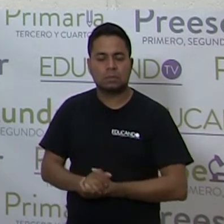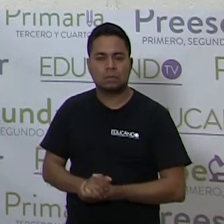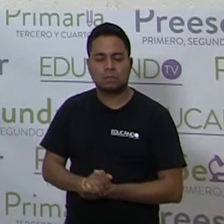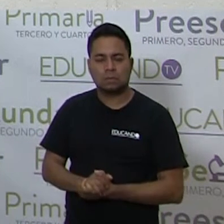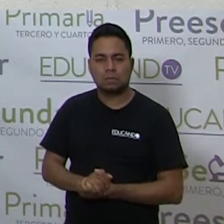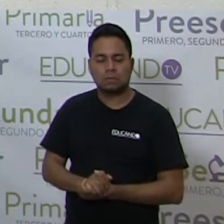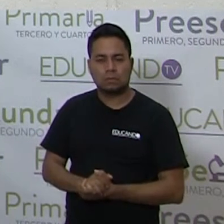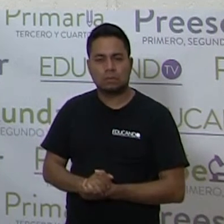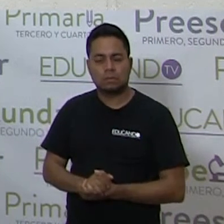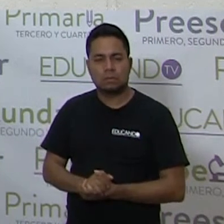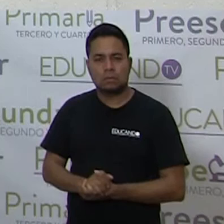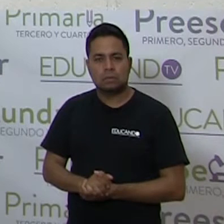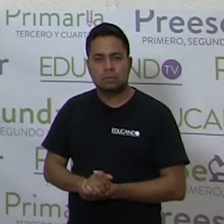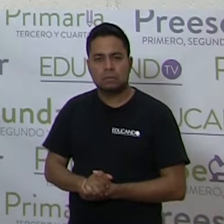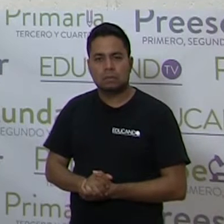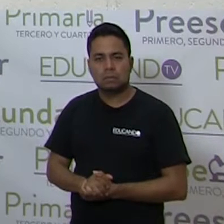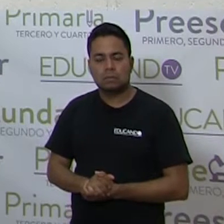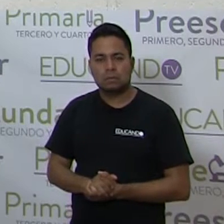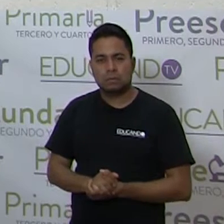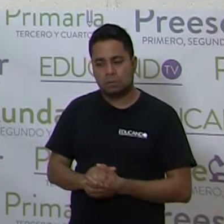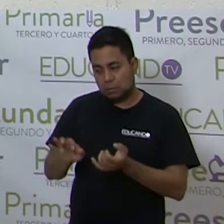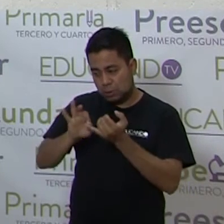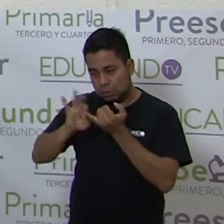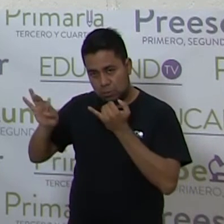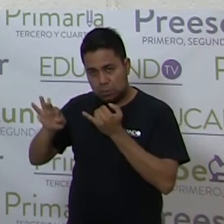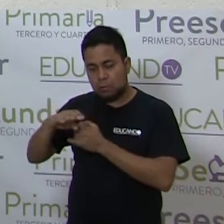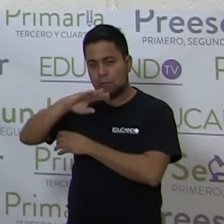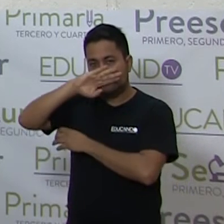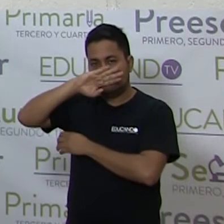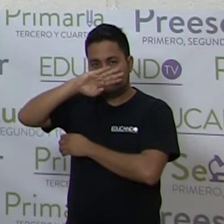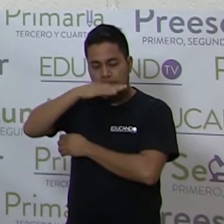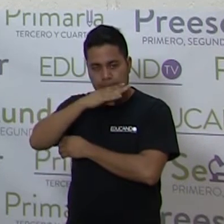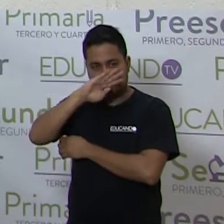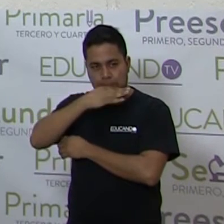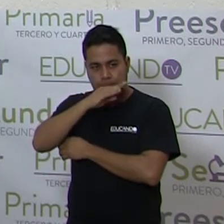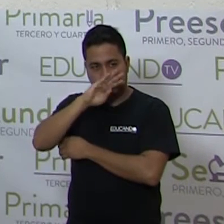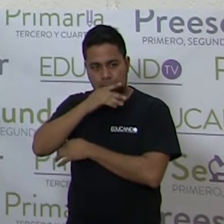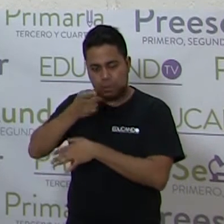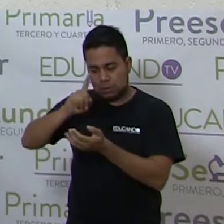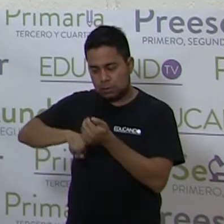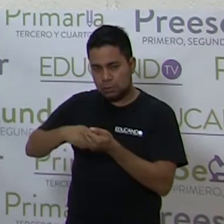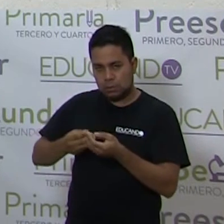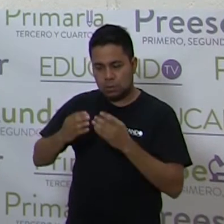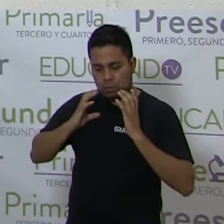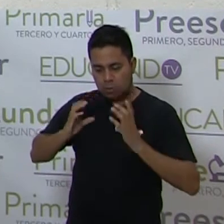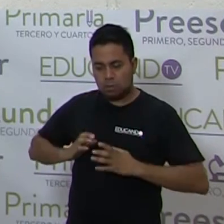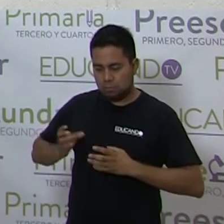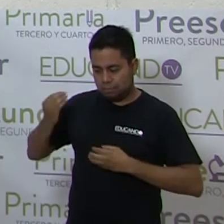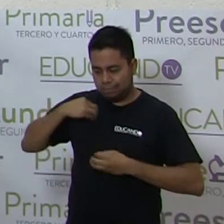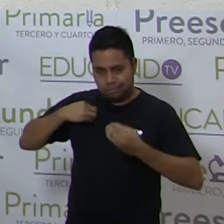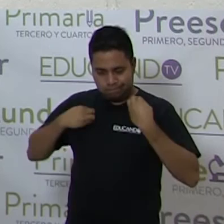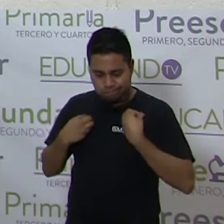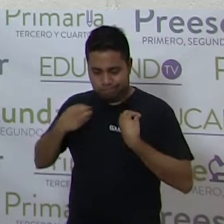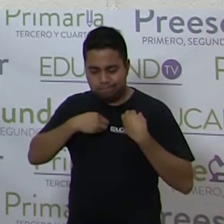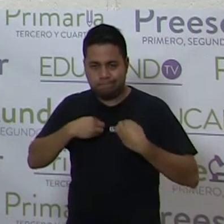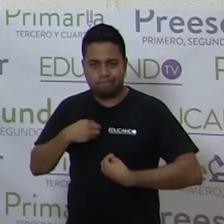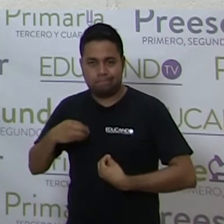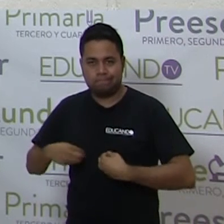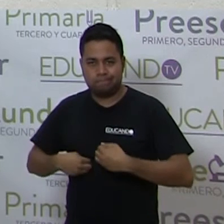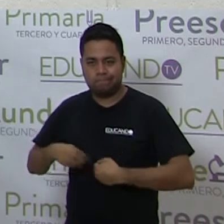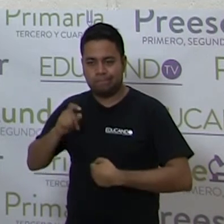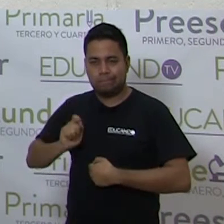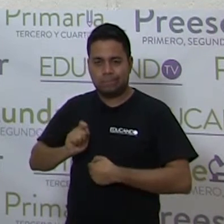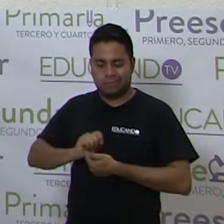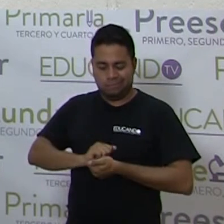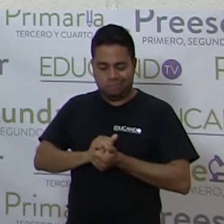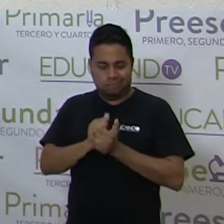y al final el maíz se introduce en el cuerpo y se convierte en